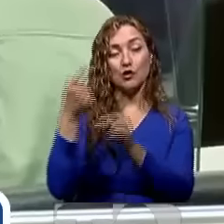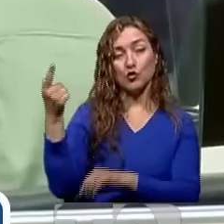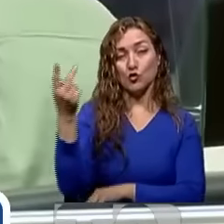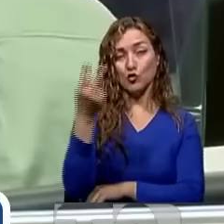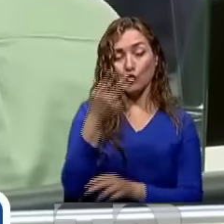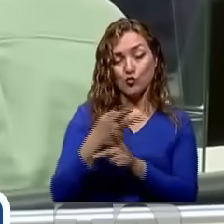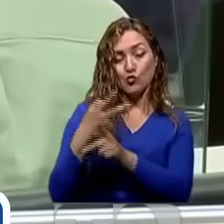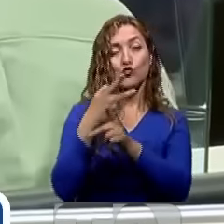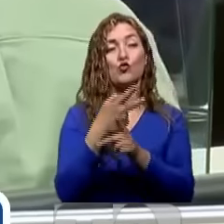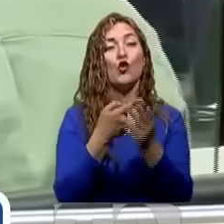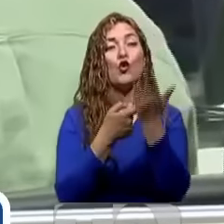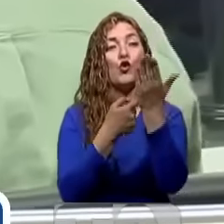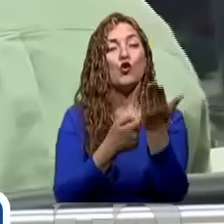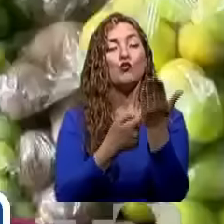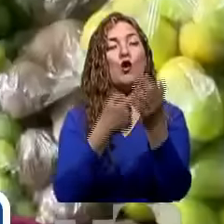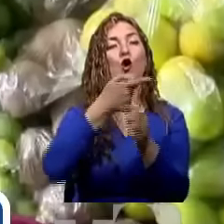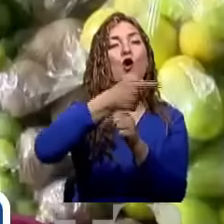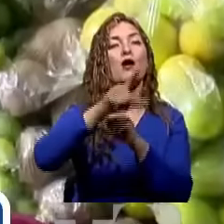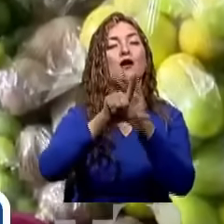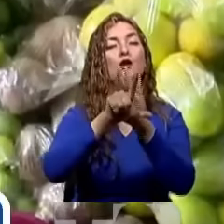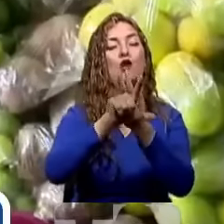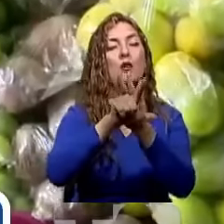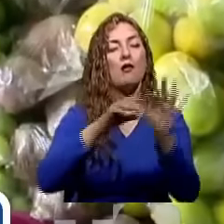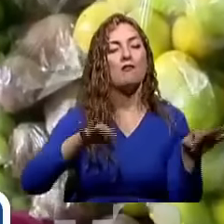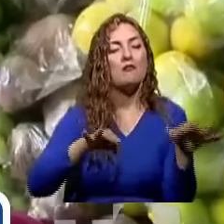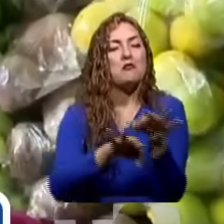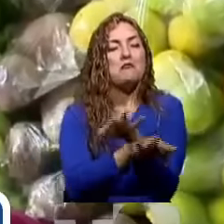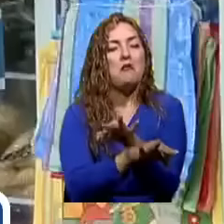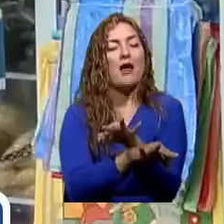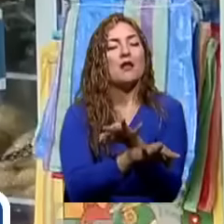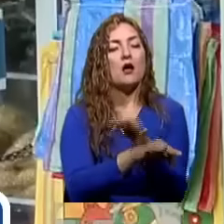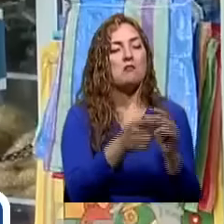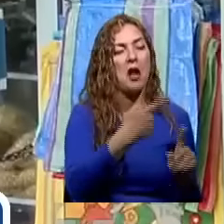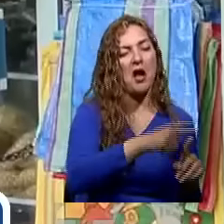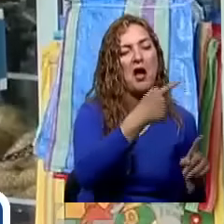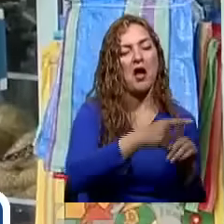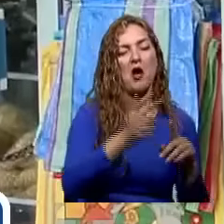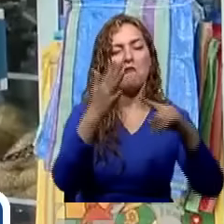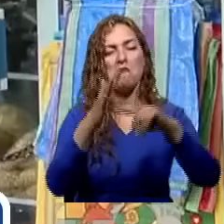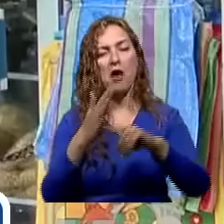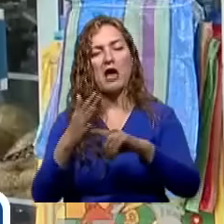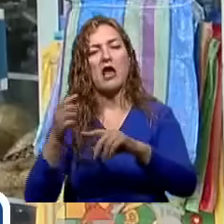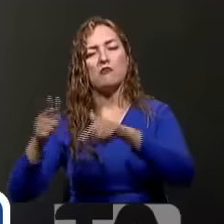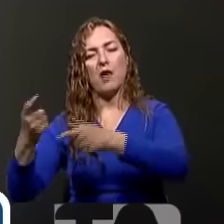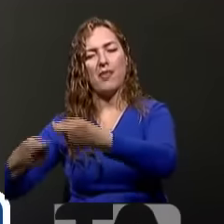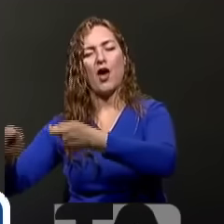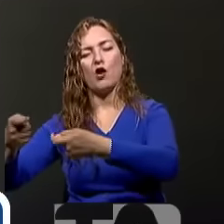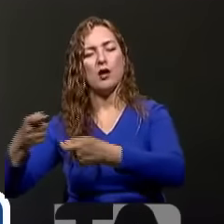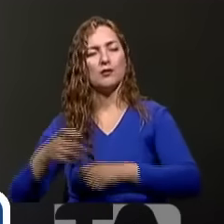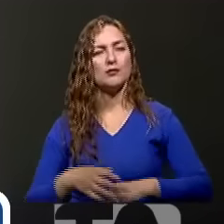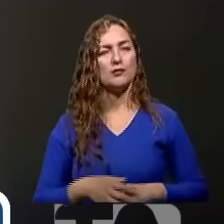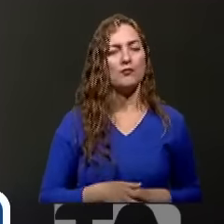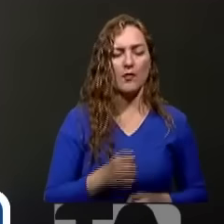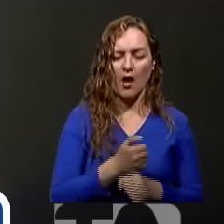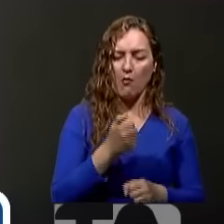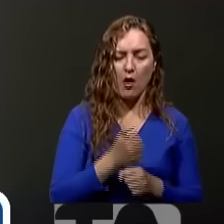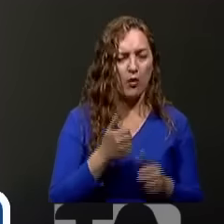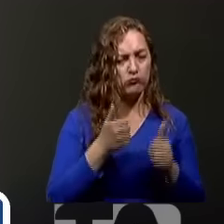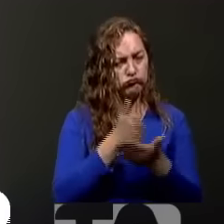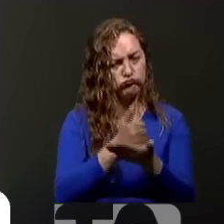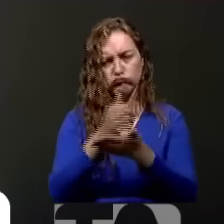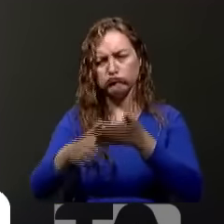se discutió la ordenanza sustitutiva de mercados, ferias y plataformas, alcanzando varios acuerdos. Que trabajemos por el bien común.